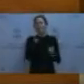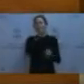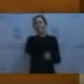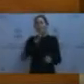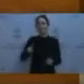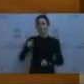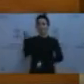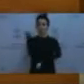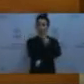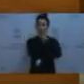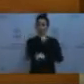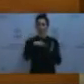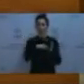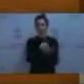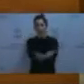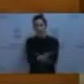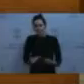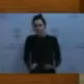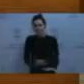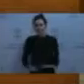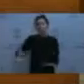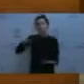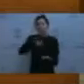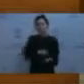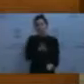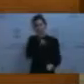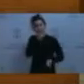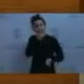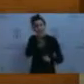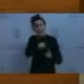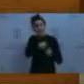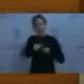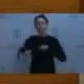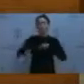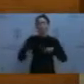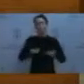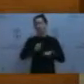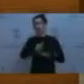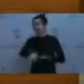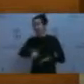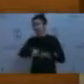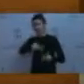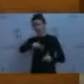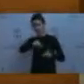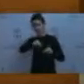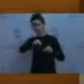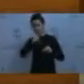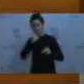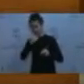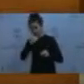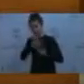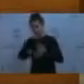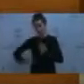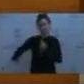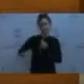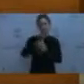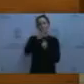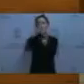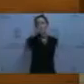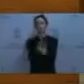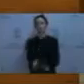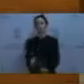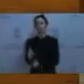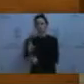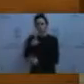16. Pero también seguía diciendo que hay que negociar hasta el último minuto para tener presupuestos y